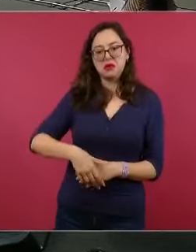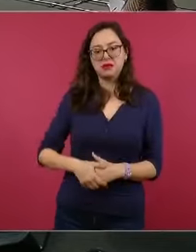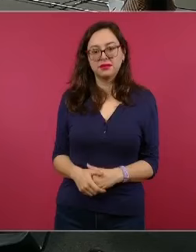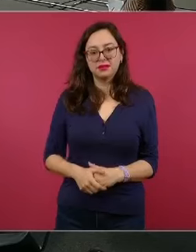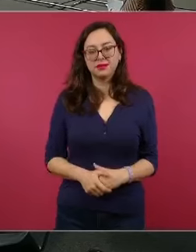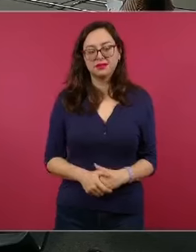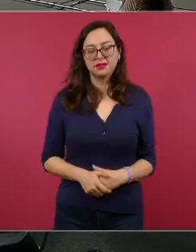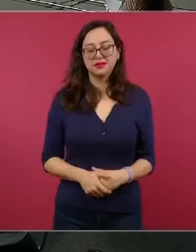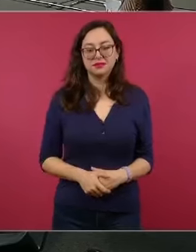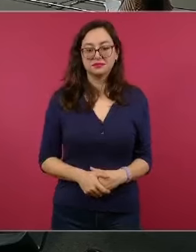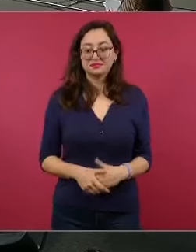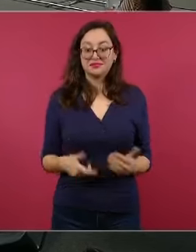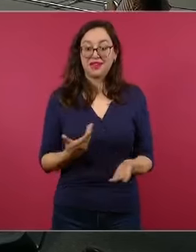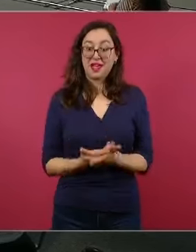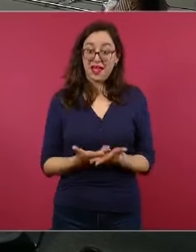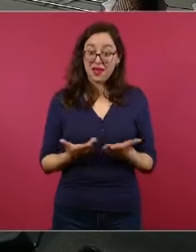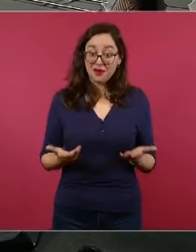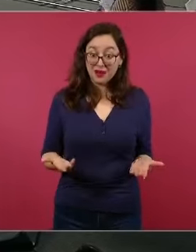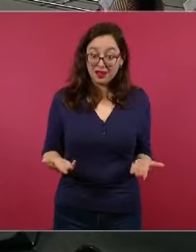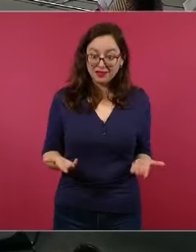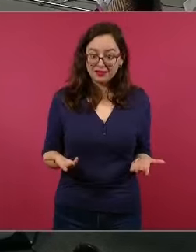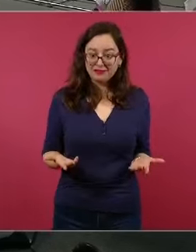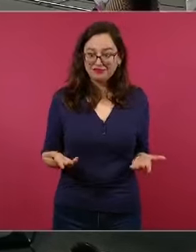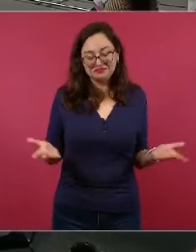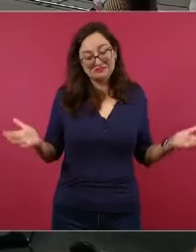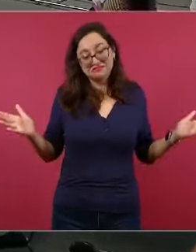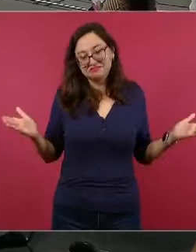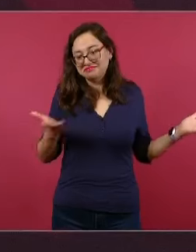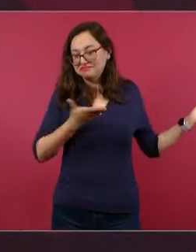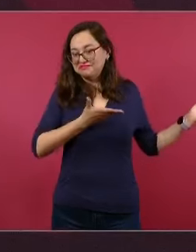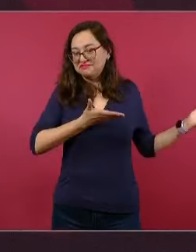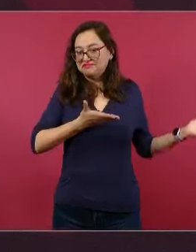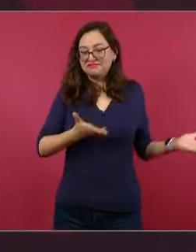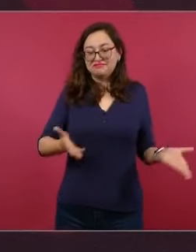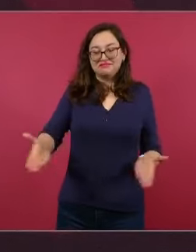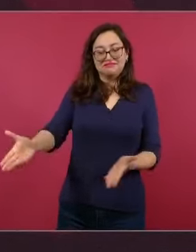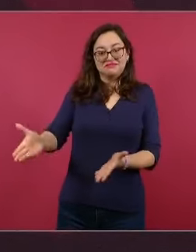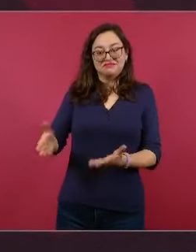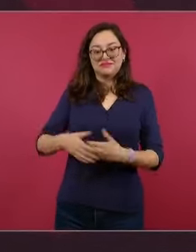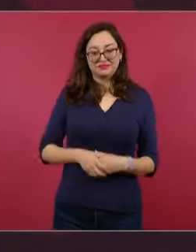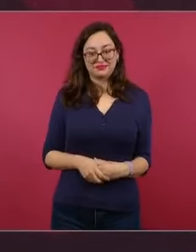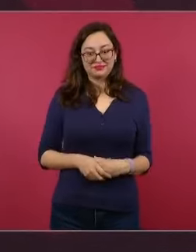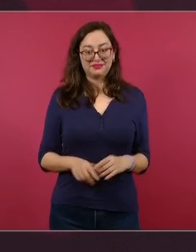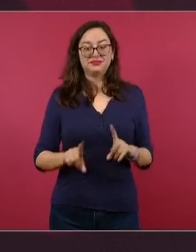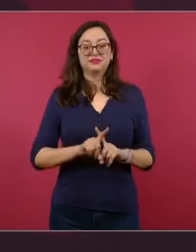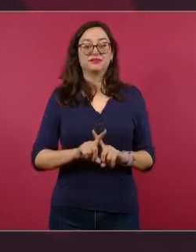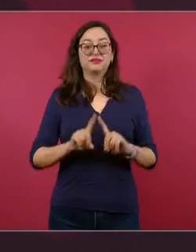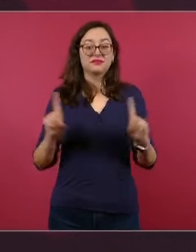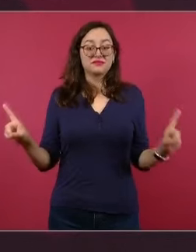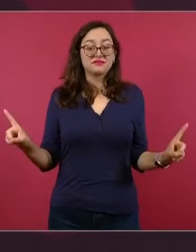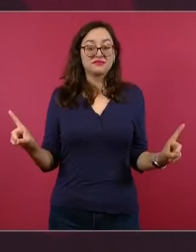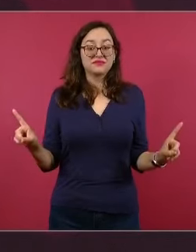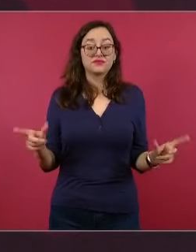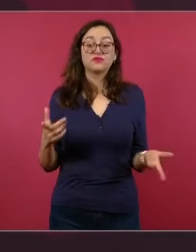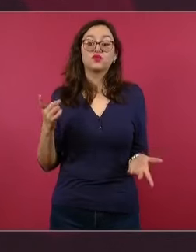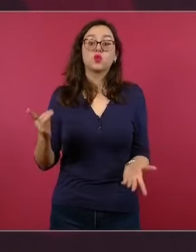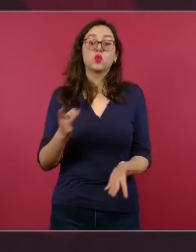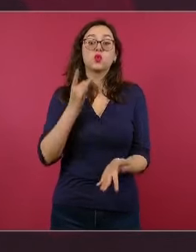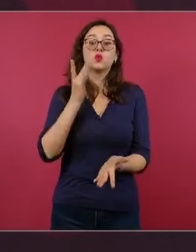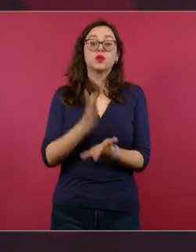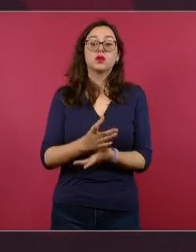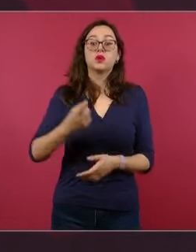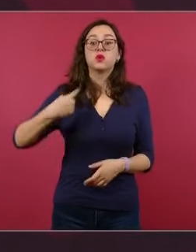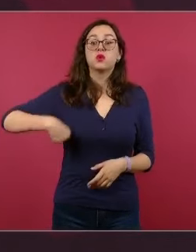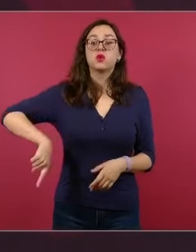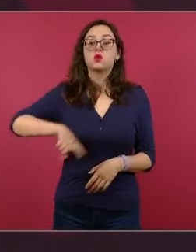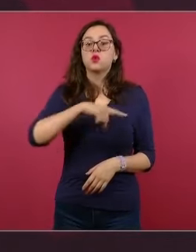sar ahora es distinto y lo único que pedimos es que las manifestaciones